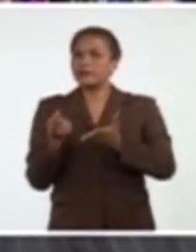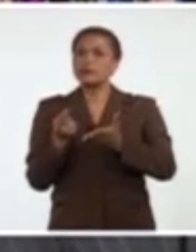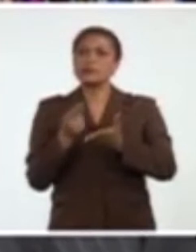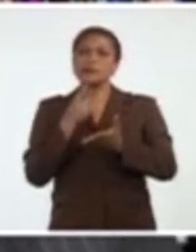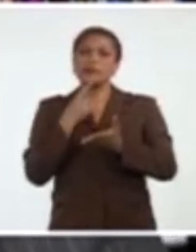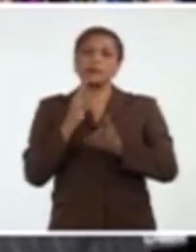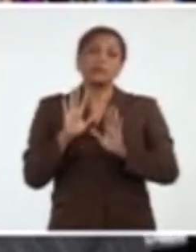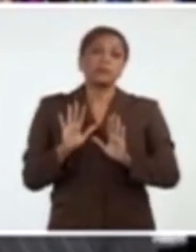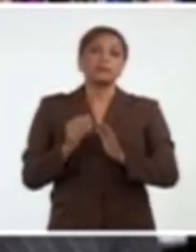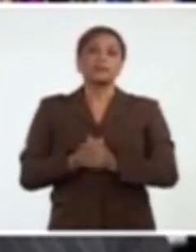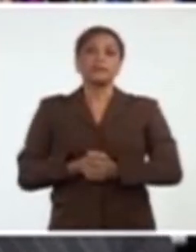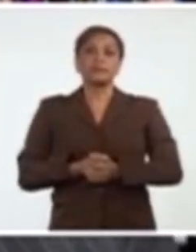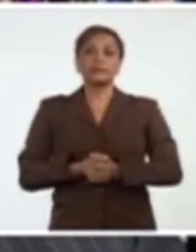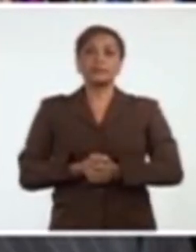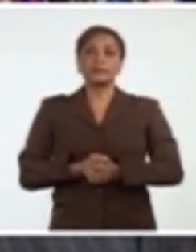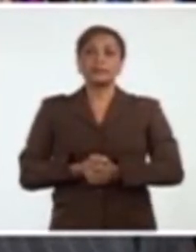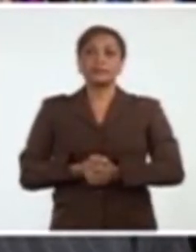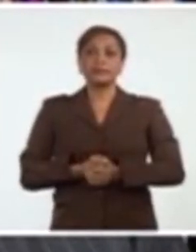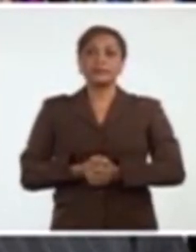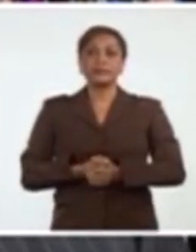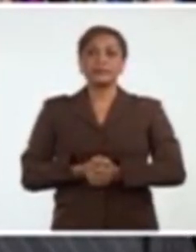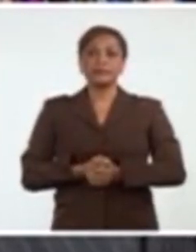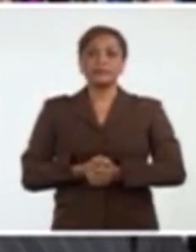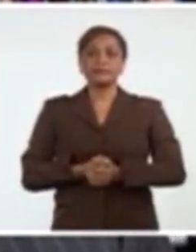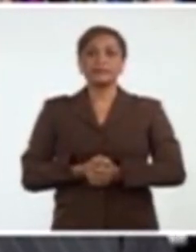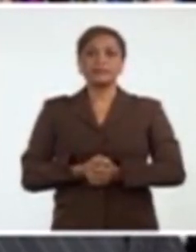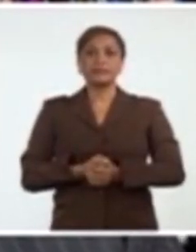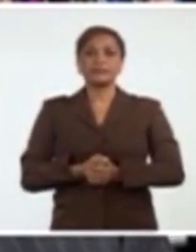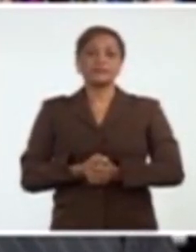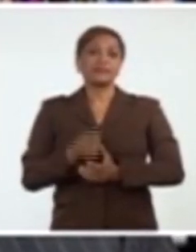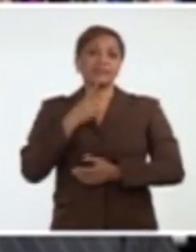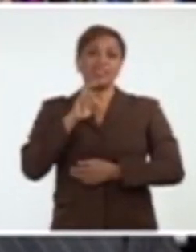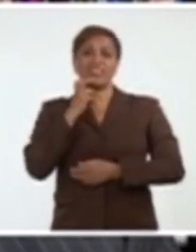conclusiones. Arnold Arcos, Montreal, Canadá, Sistema Informativo de la Televisión Cubana.